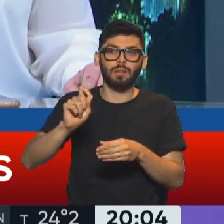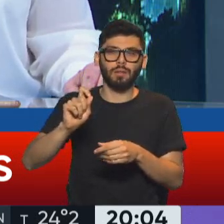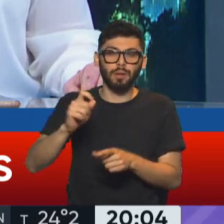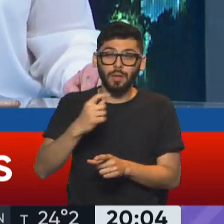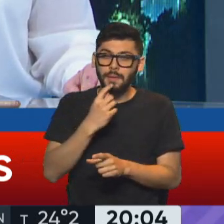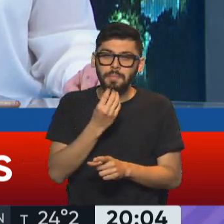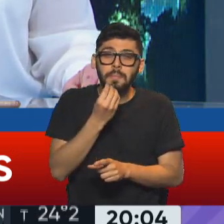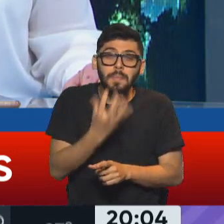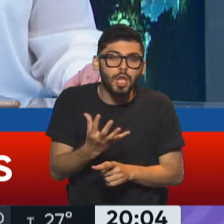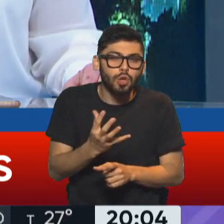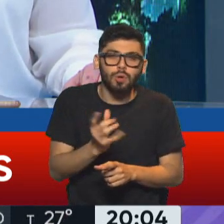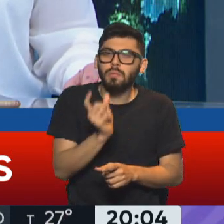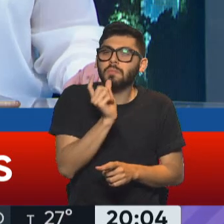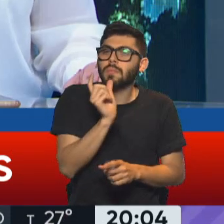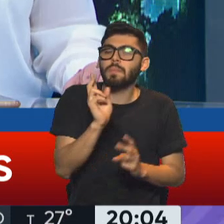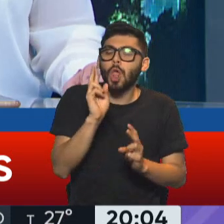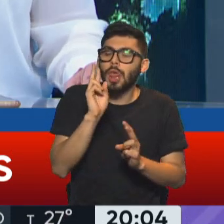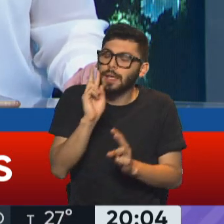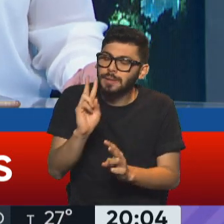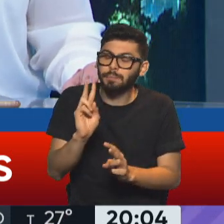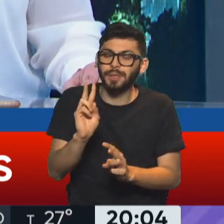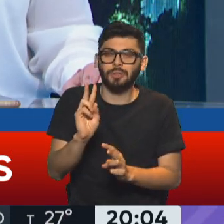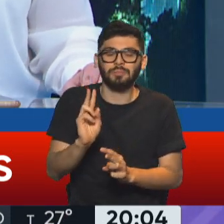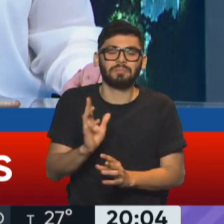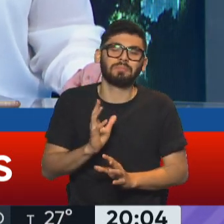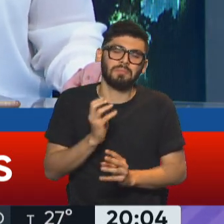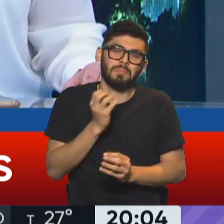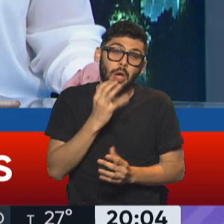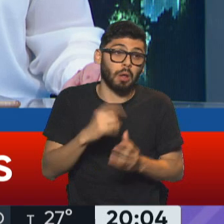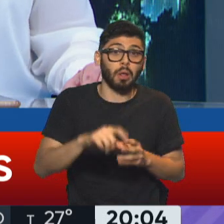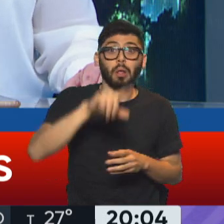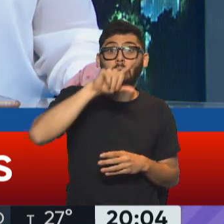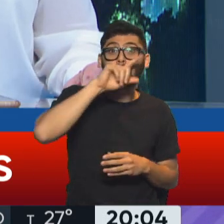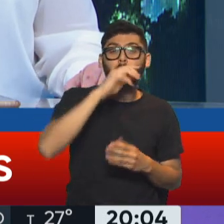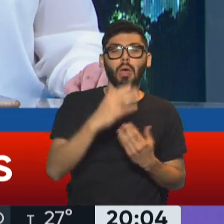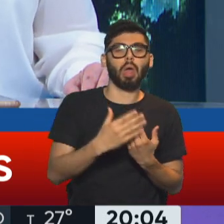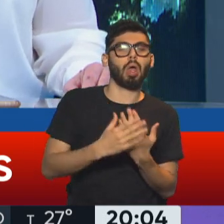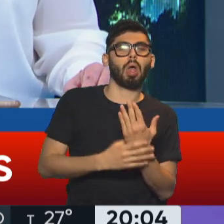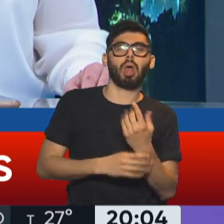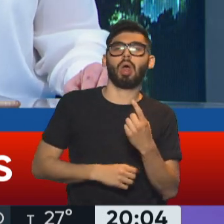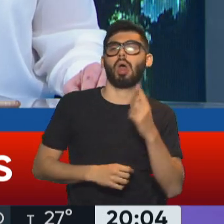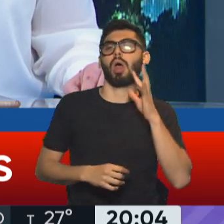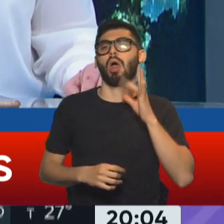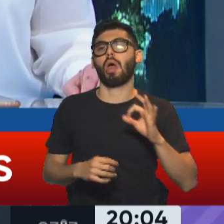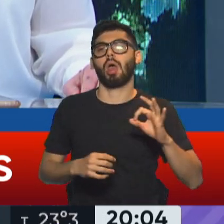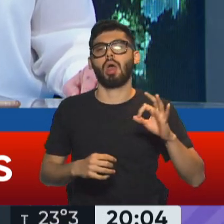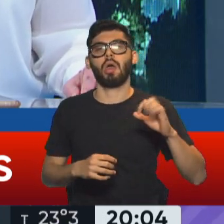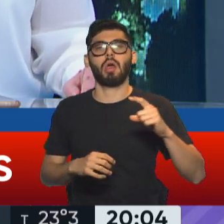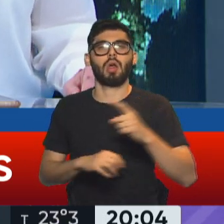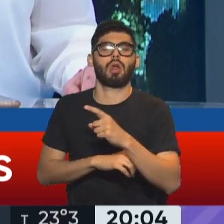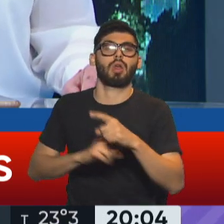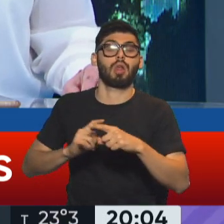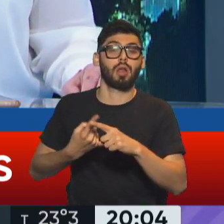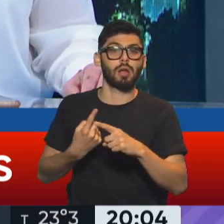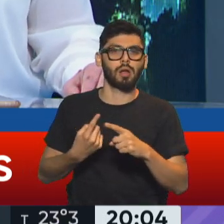solo una palabra de respeto y de alivio, más que un tuit o una declaración que incluyera alguna opinión respecto de la